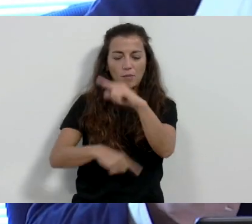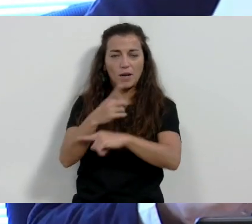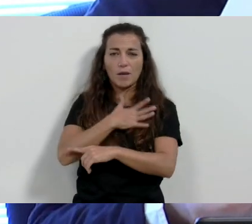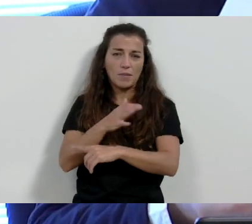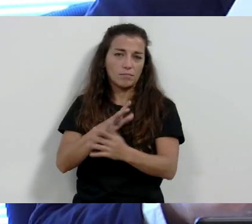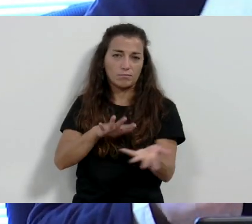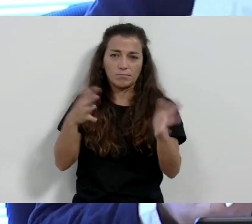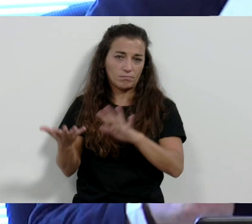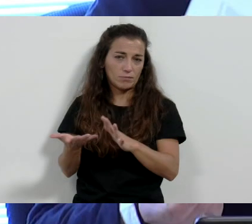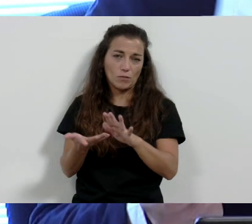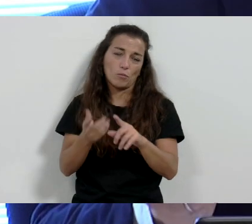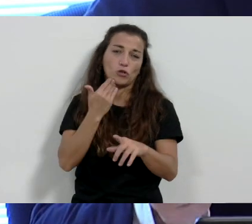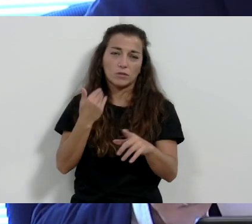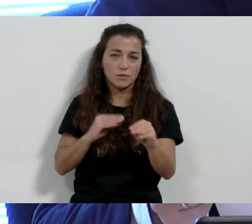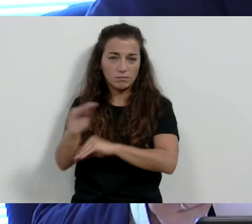Ayuntamiento de Ciudad Real hay bonificación